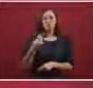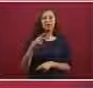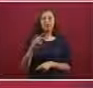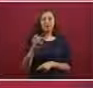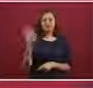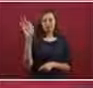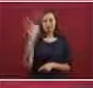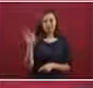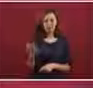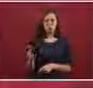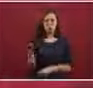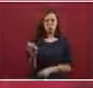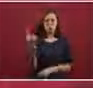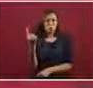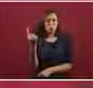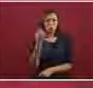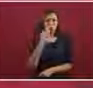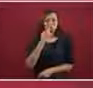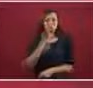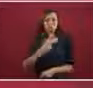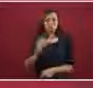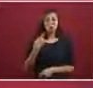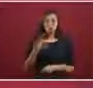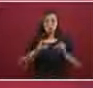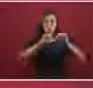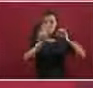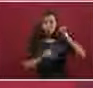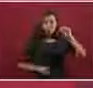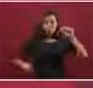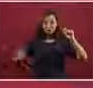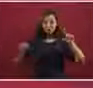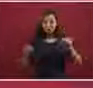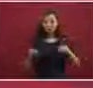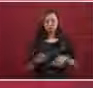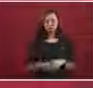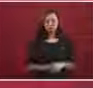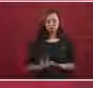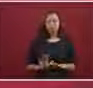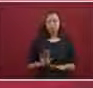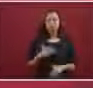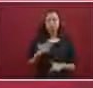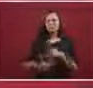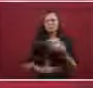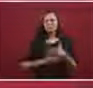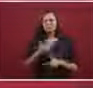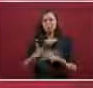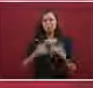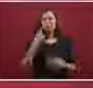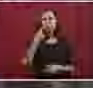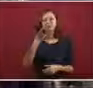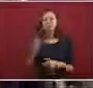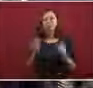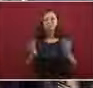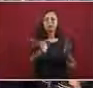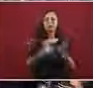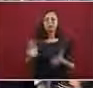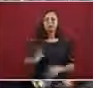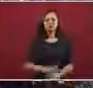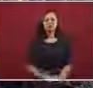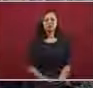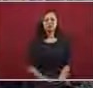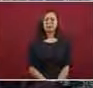pero no es un asunto generalizado. No lo descarto, pero vamos viendo, sí. Muy bien, gracias.